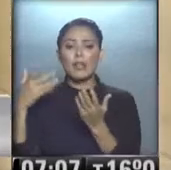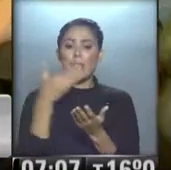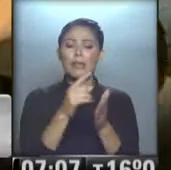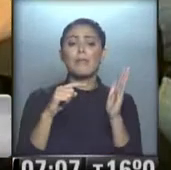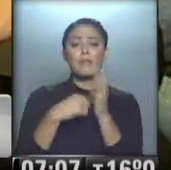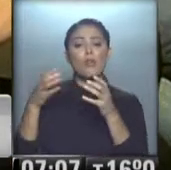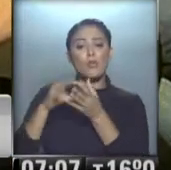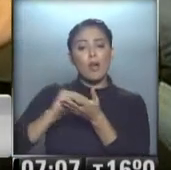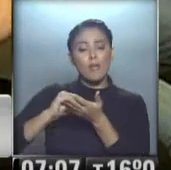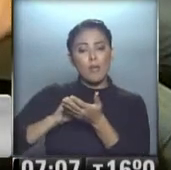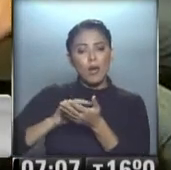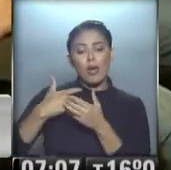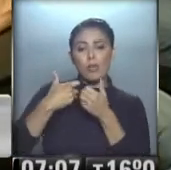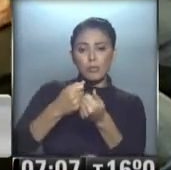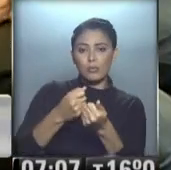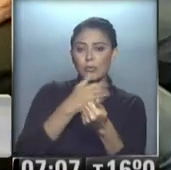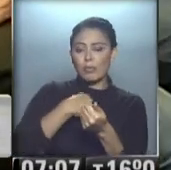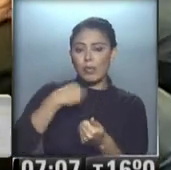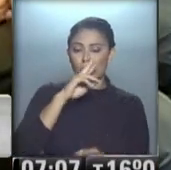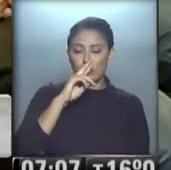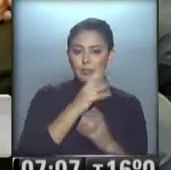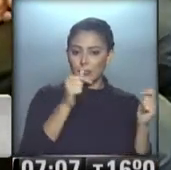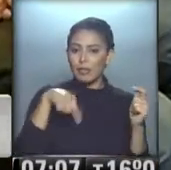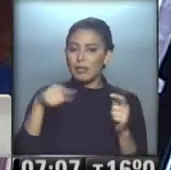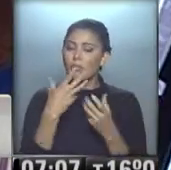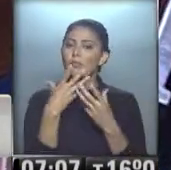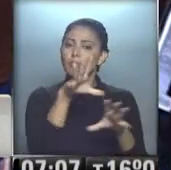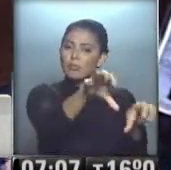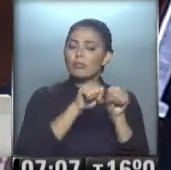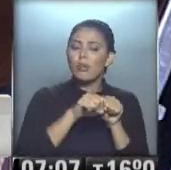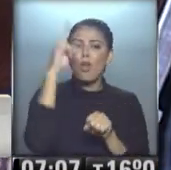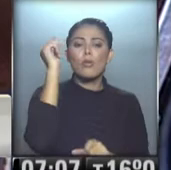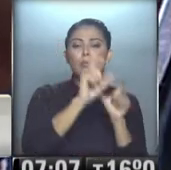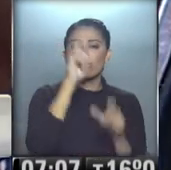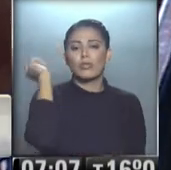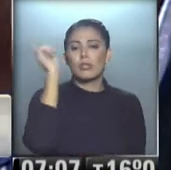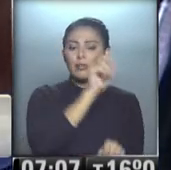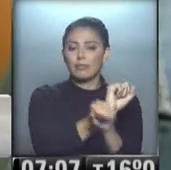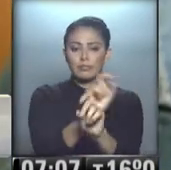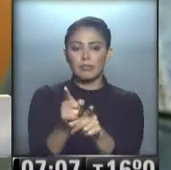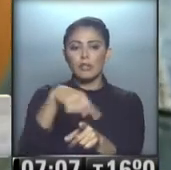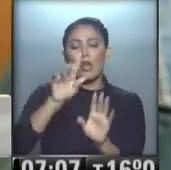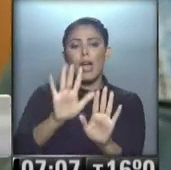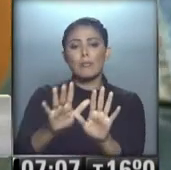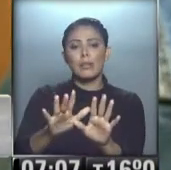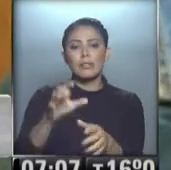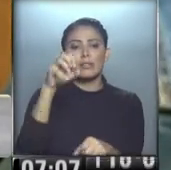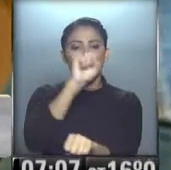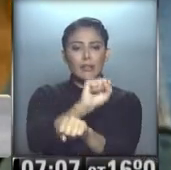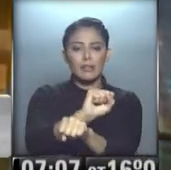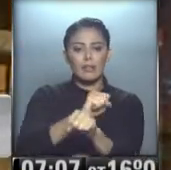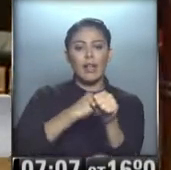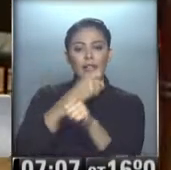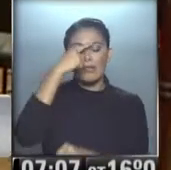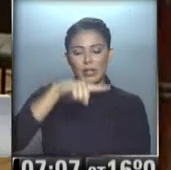la querella que encabeza Susana Trimarco al detener en forma preventiva a 9 de los 10 imputados que esperarán en la cárcel la sentencia